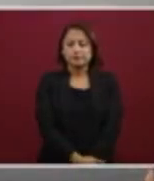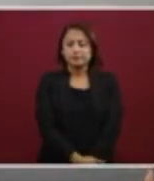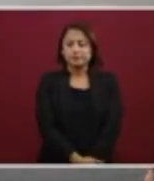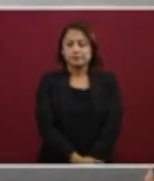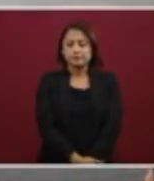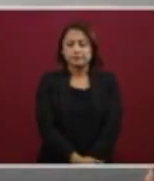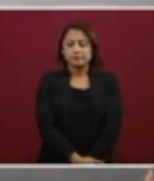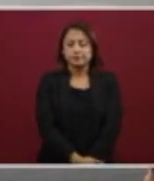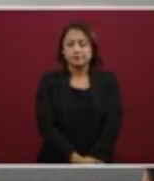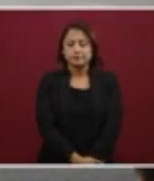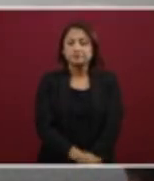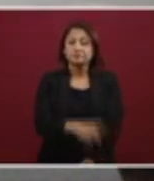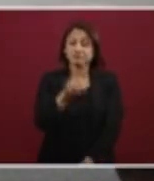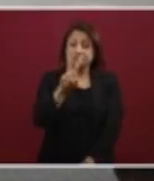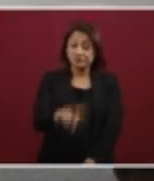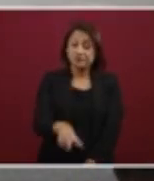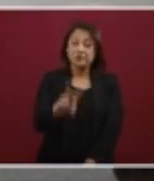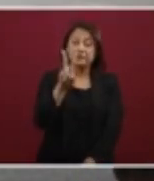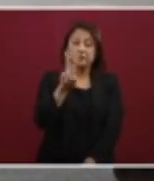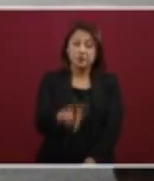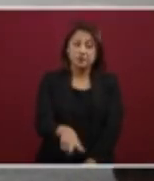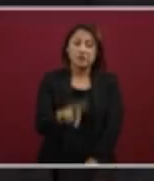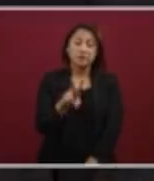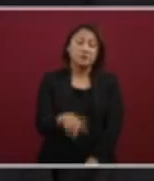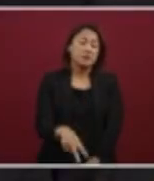fuertes presiones,